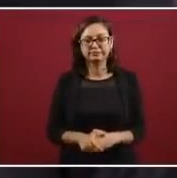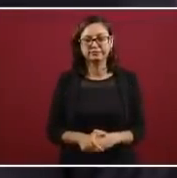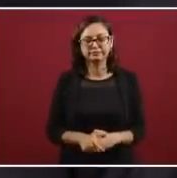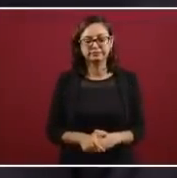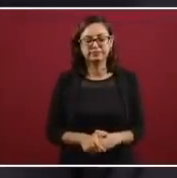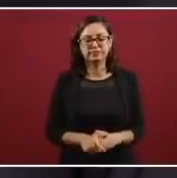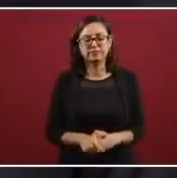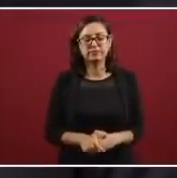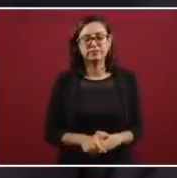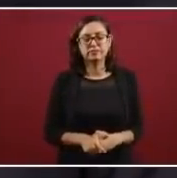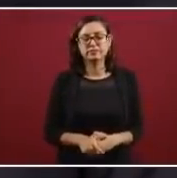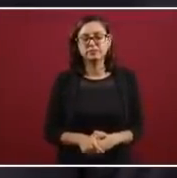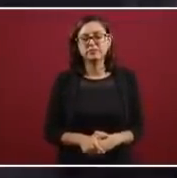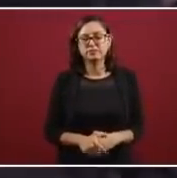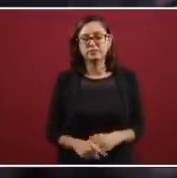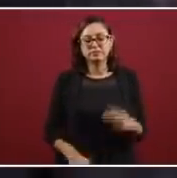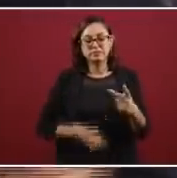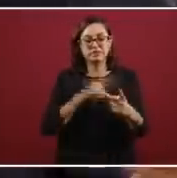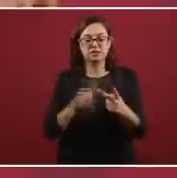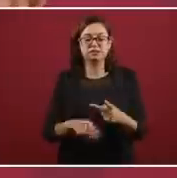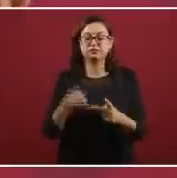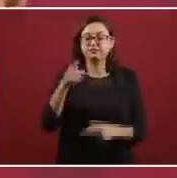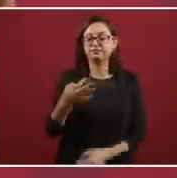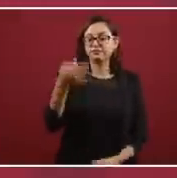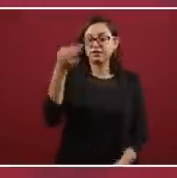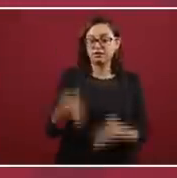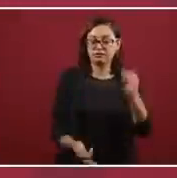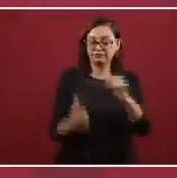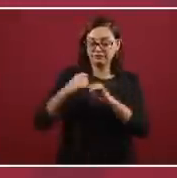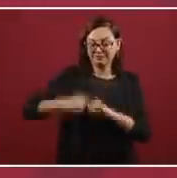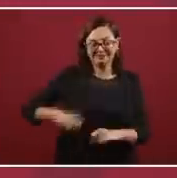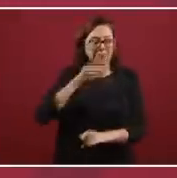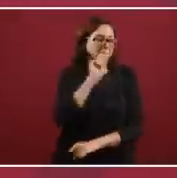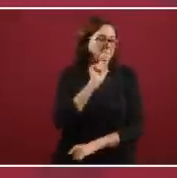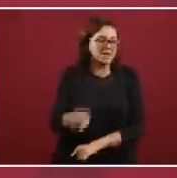En el Poder Judicial, lo mismo.